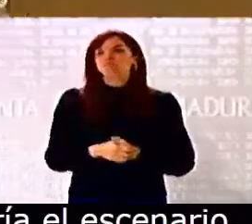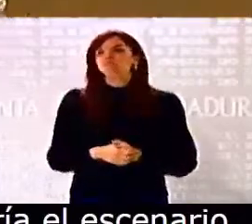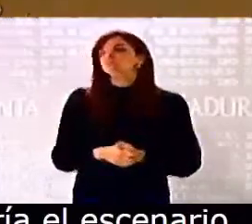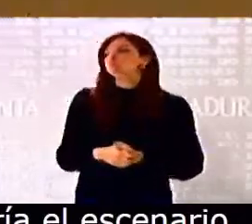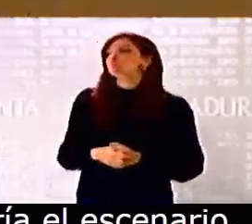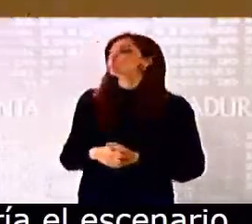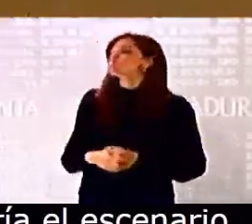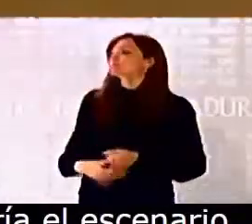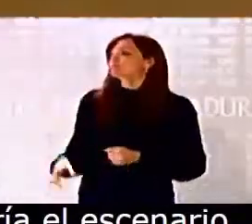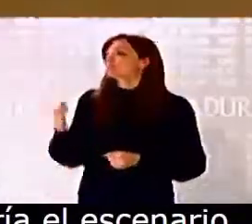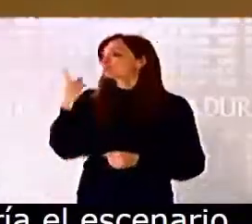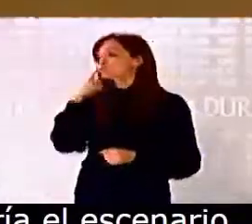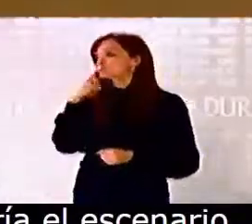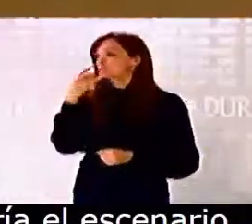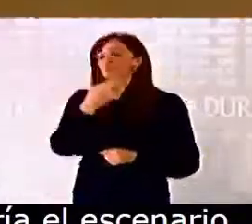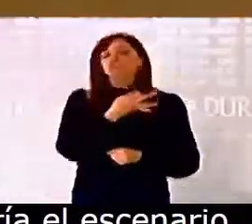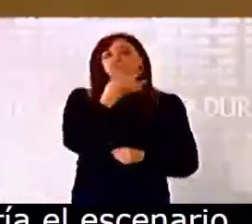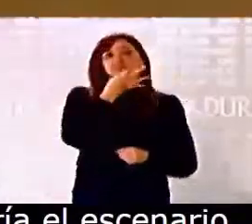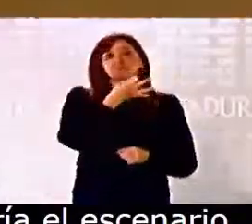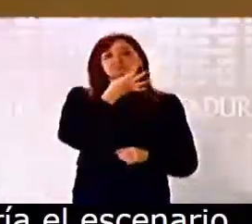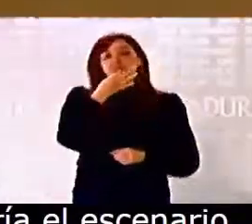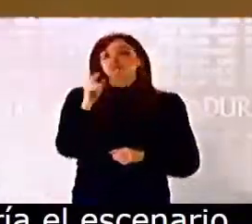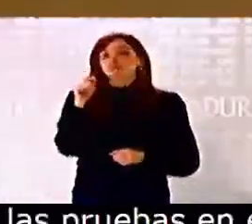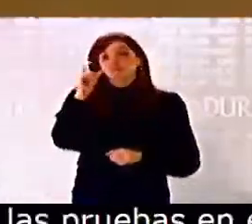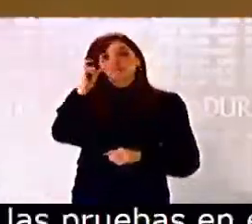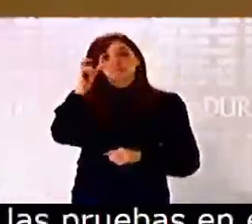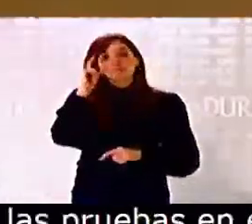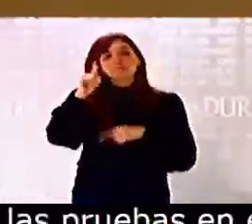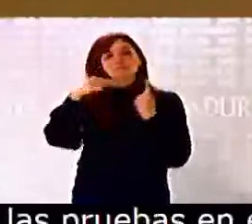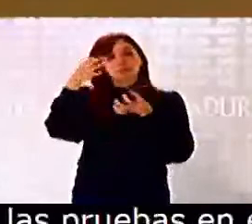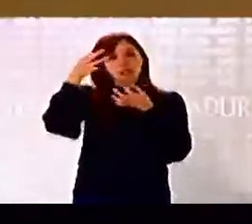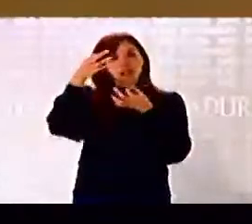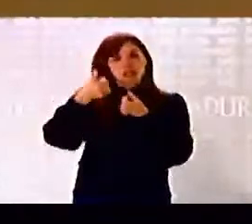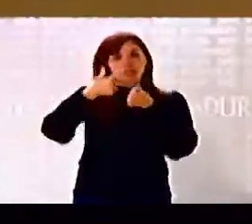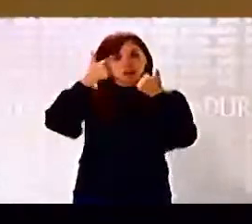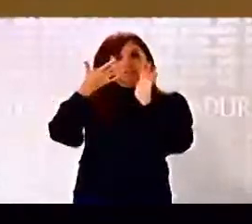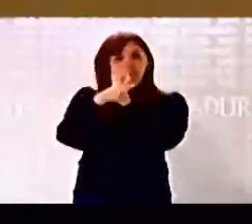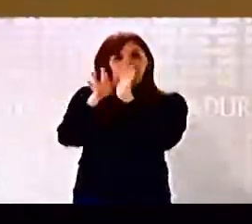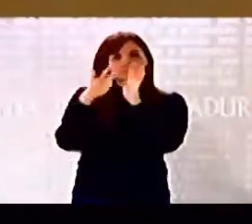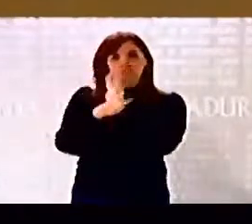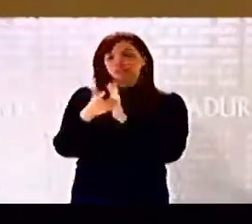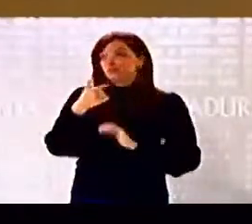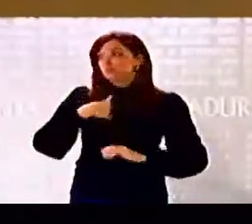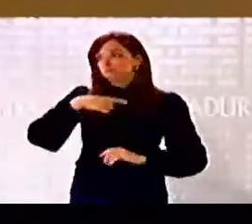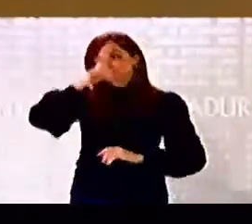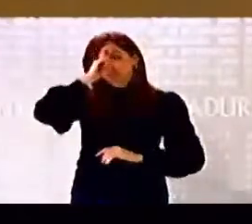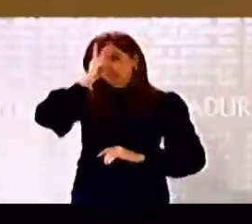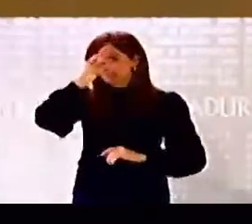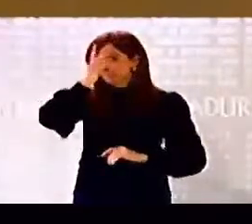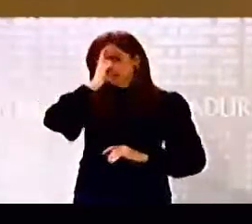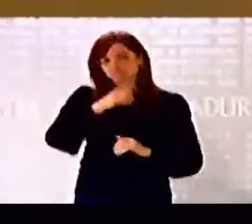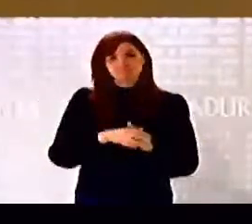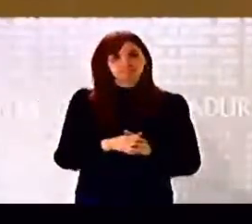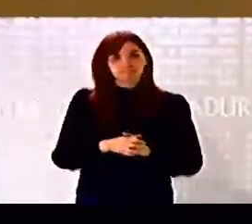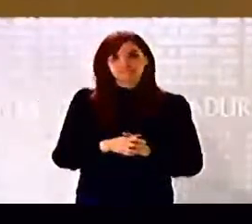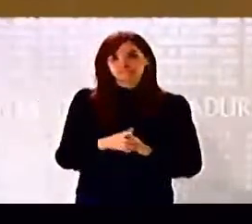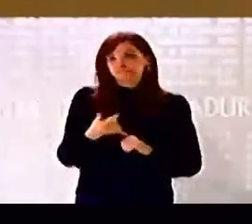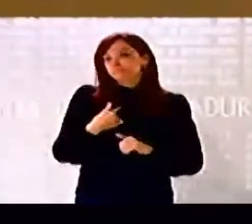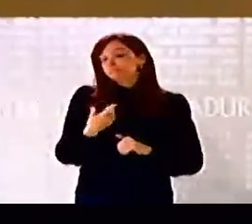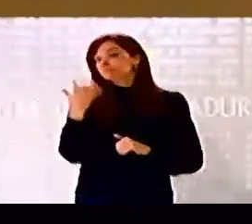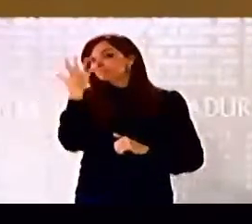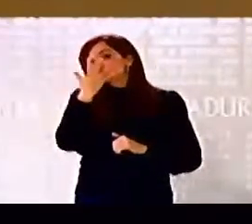tarde el consejero Vergel y Autoridad Sanitaria podrá entrarle más en detalle. Yo no tengo ese detalle, ni tampoco lo voy a